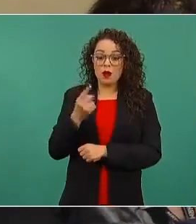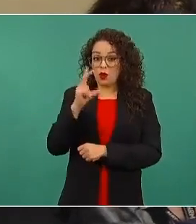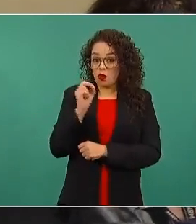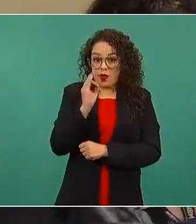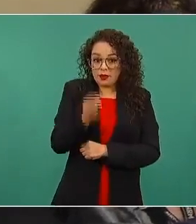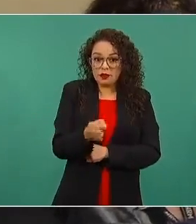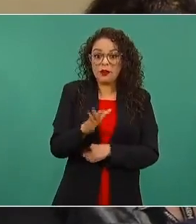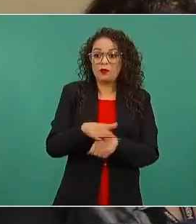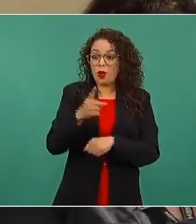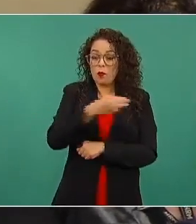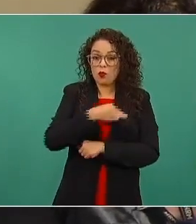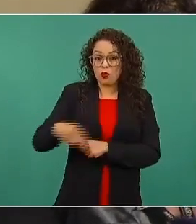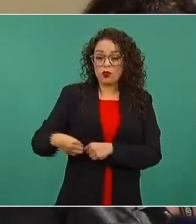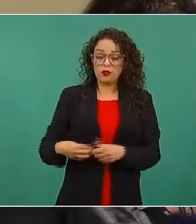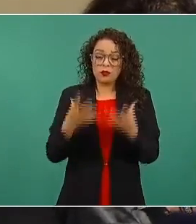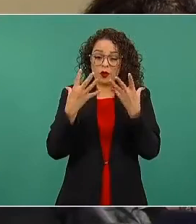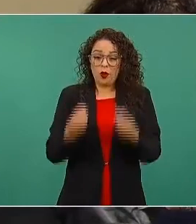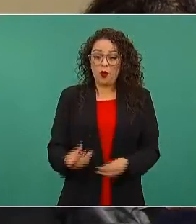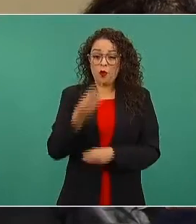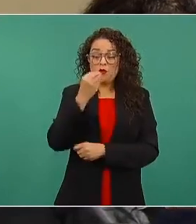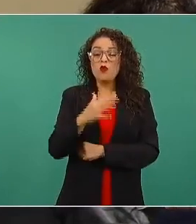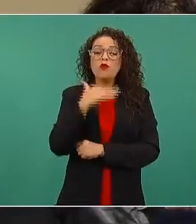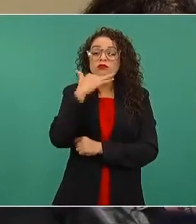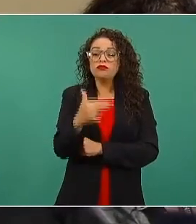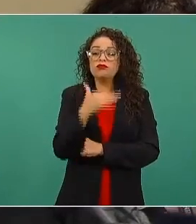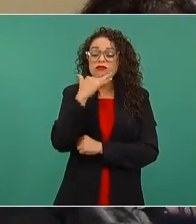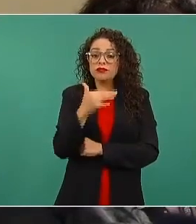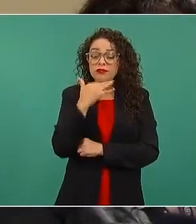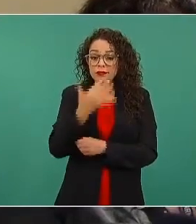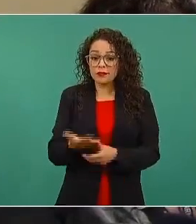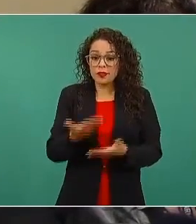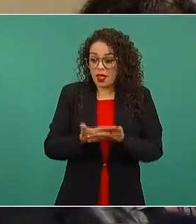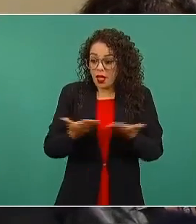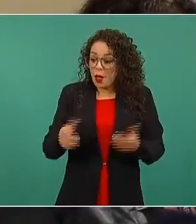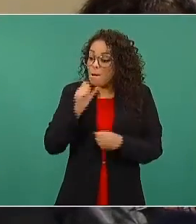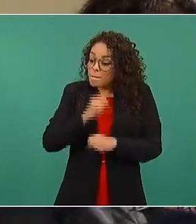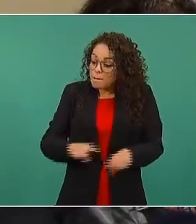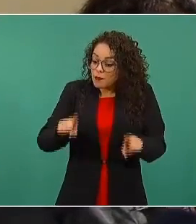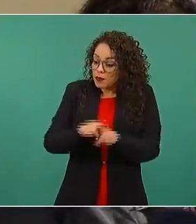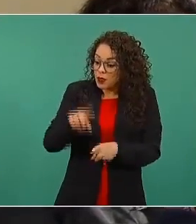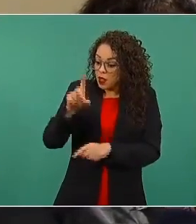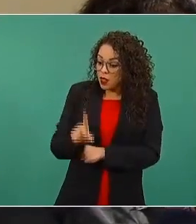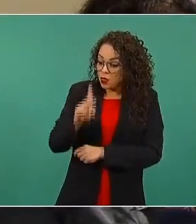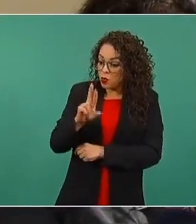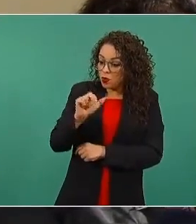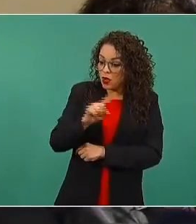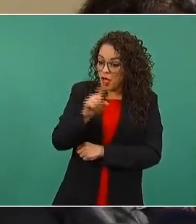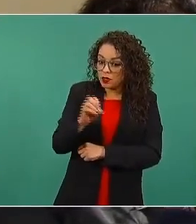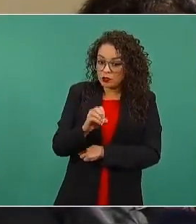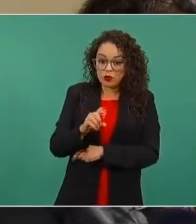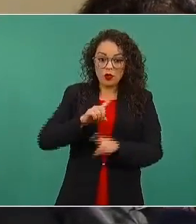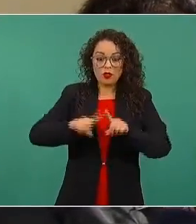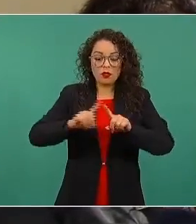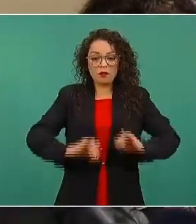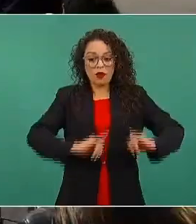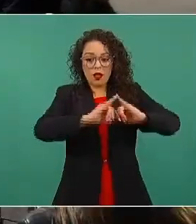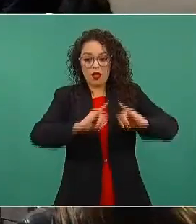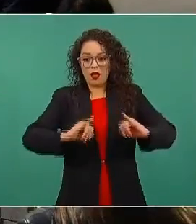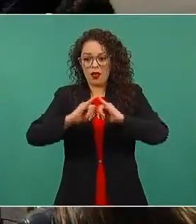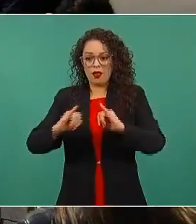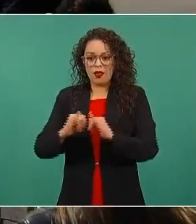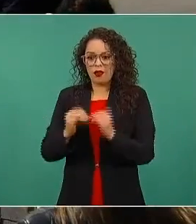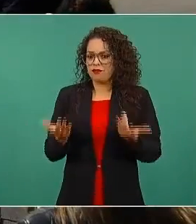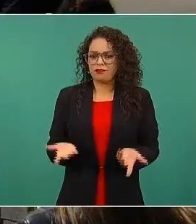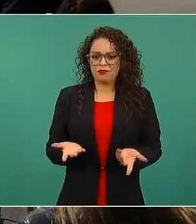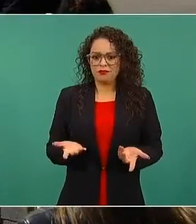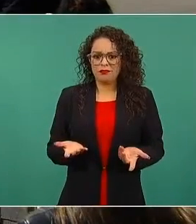el municipio. Ahorita Durazo también está metiendo padrecistas en varias dependencias, y los